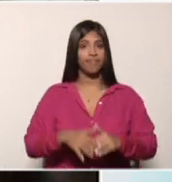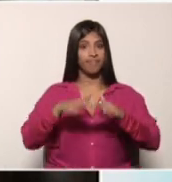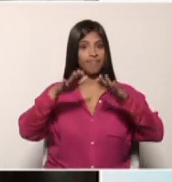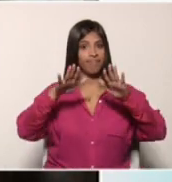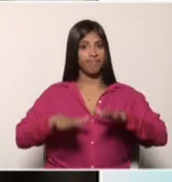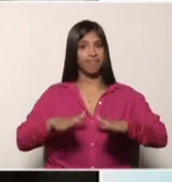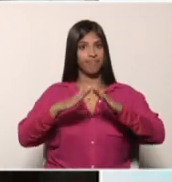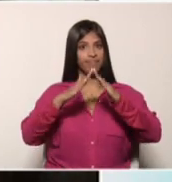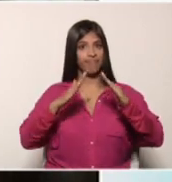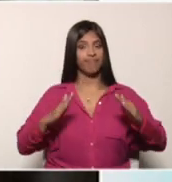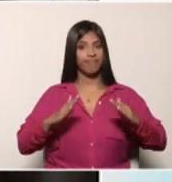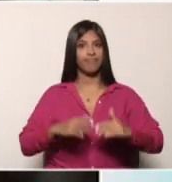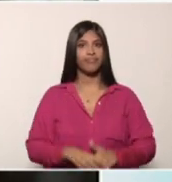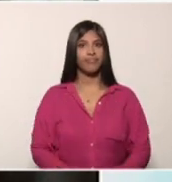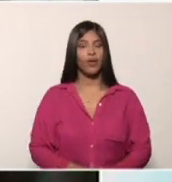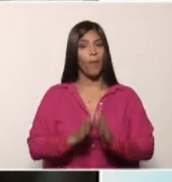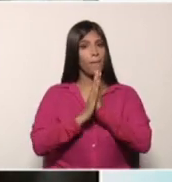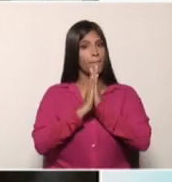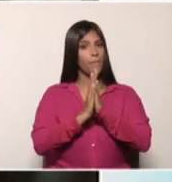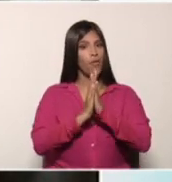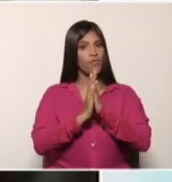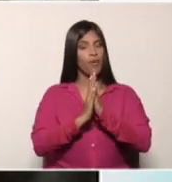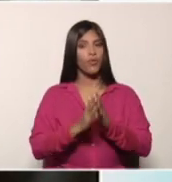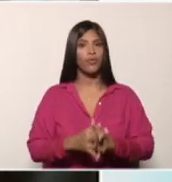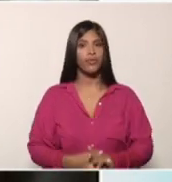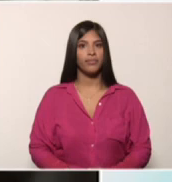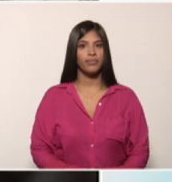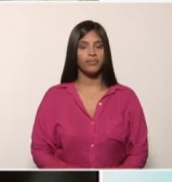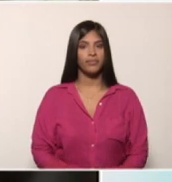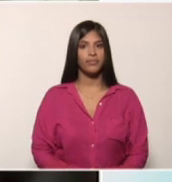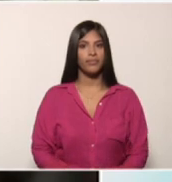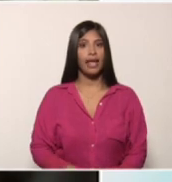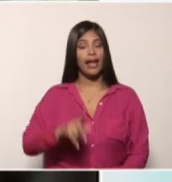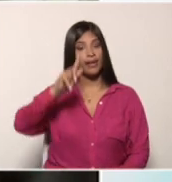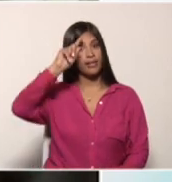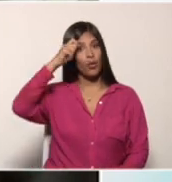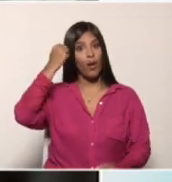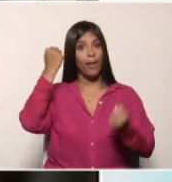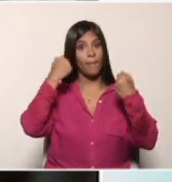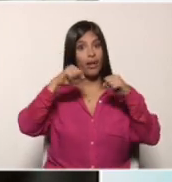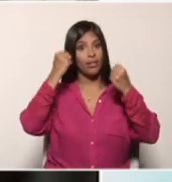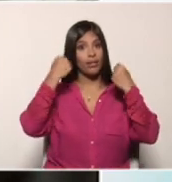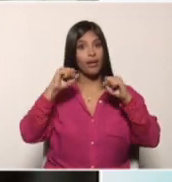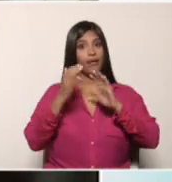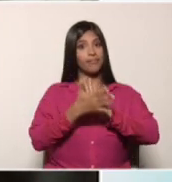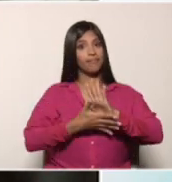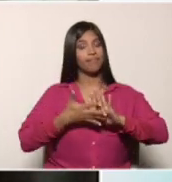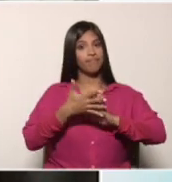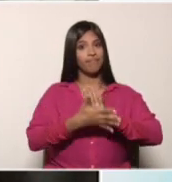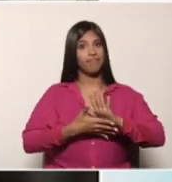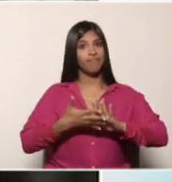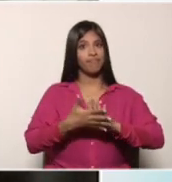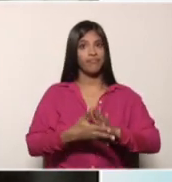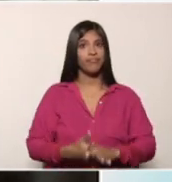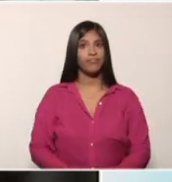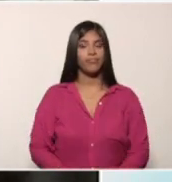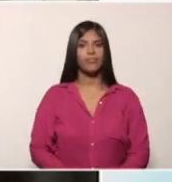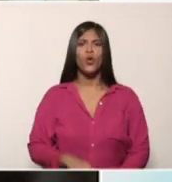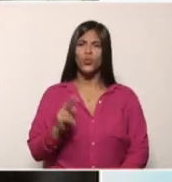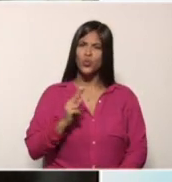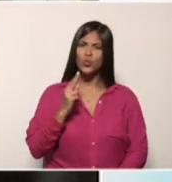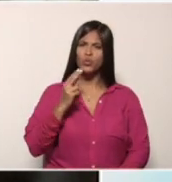quédate en casa, por favor. Recuerda practicar la lengua de señas venezolana.